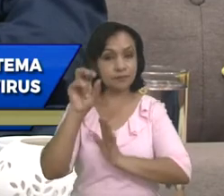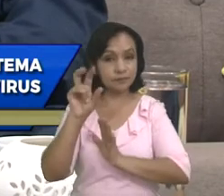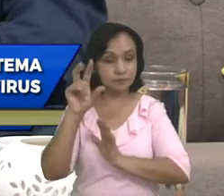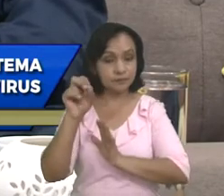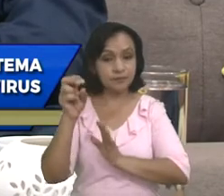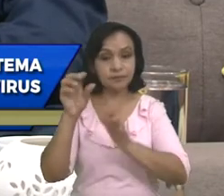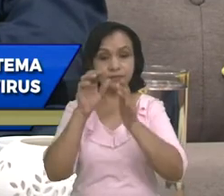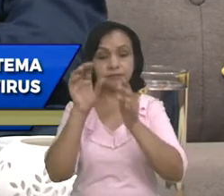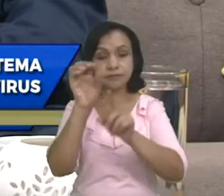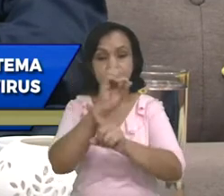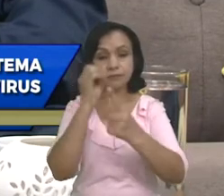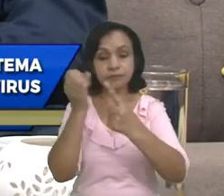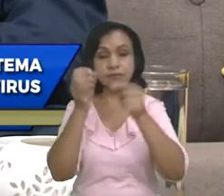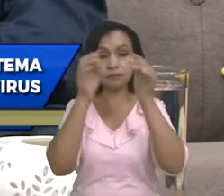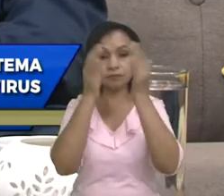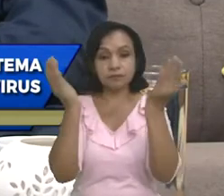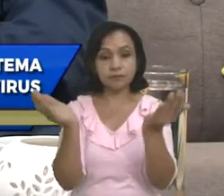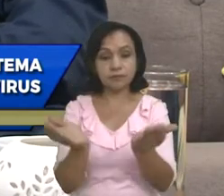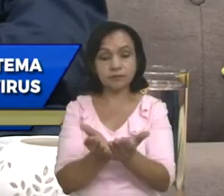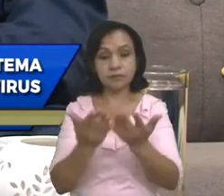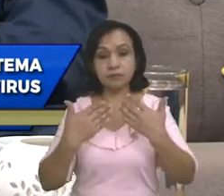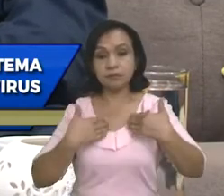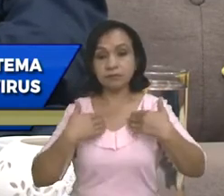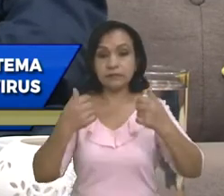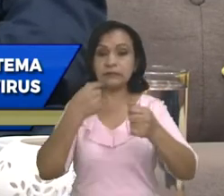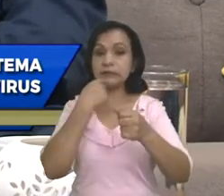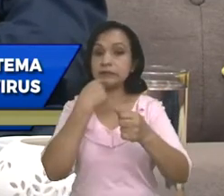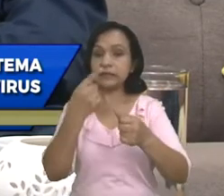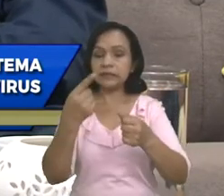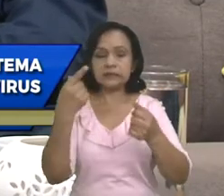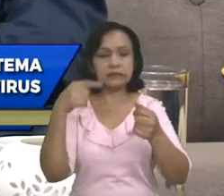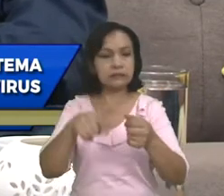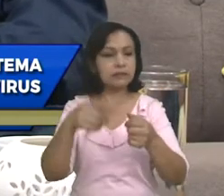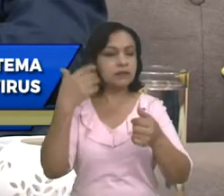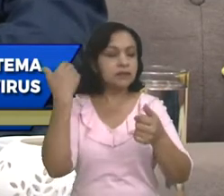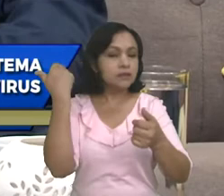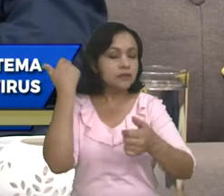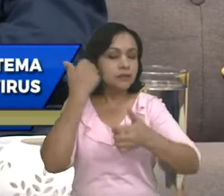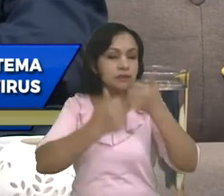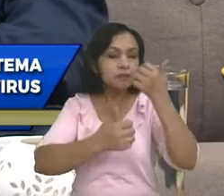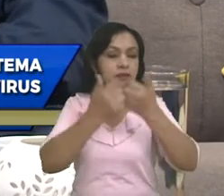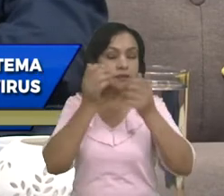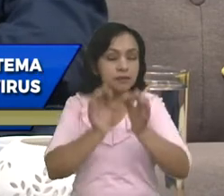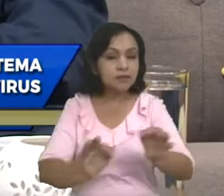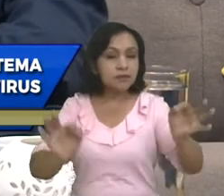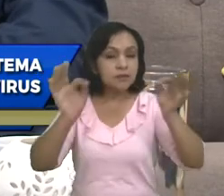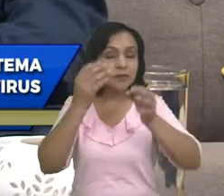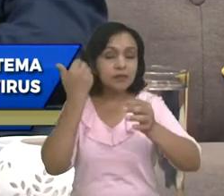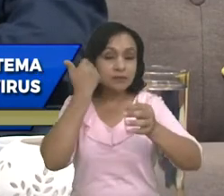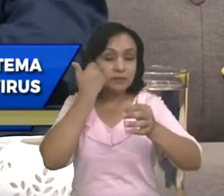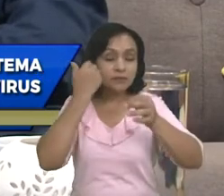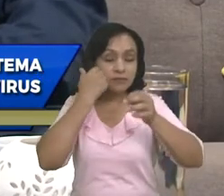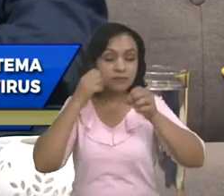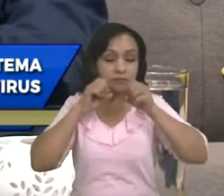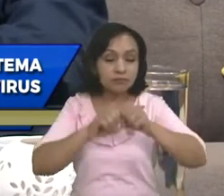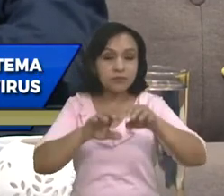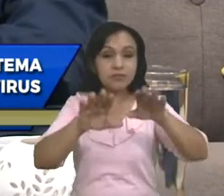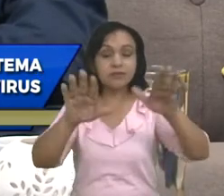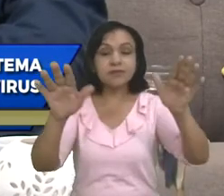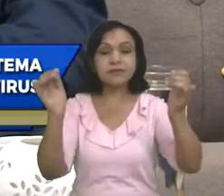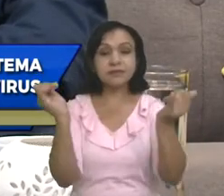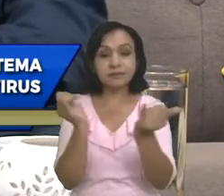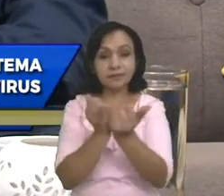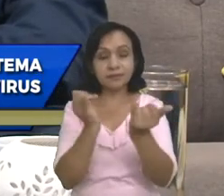salud decreta como una emergencia sanitaria importancia internacional en ese